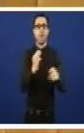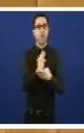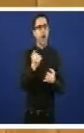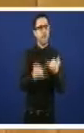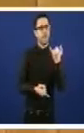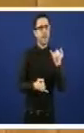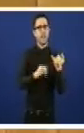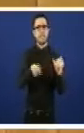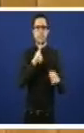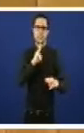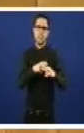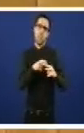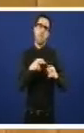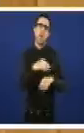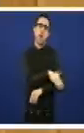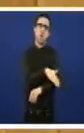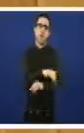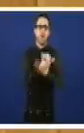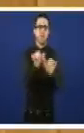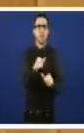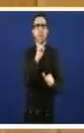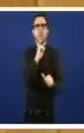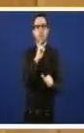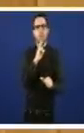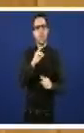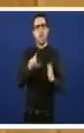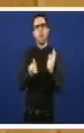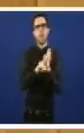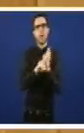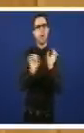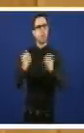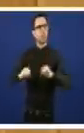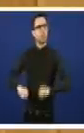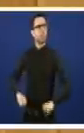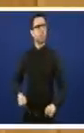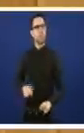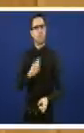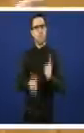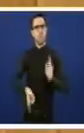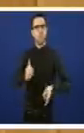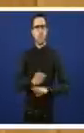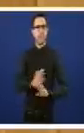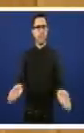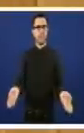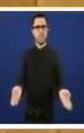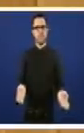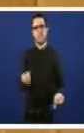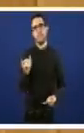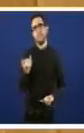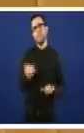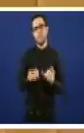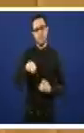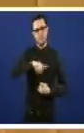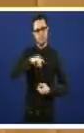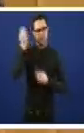gusta ao Partido Popular, gobernar por decreto. E nos, señoras e señores deputados, non creemos que isto